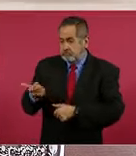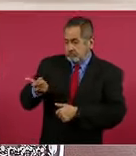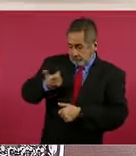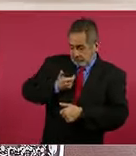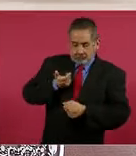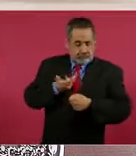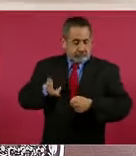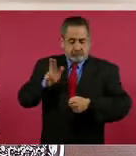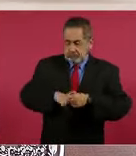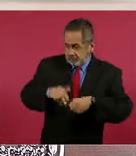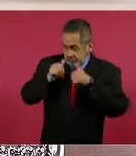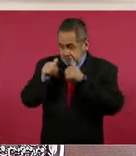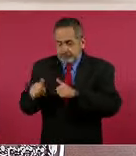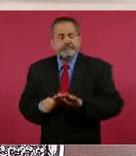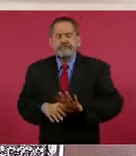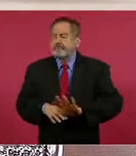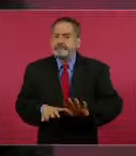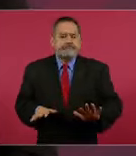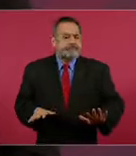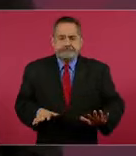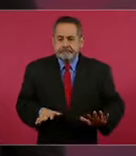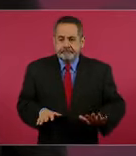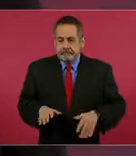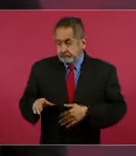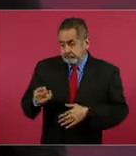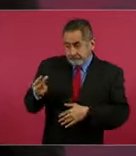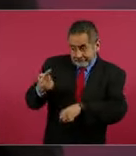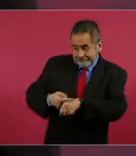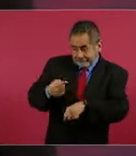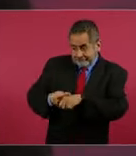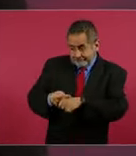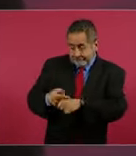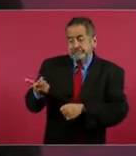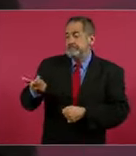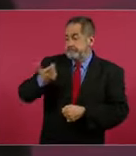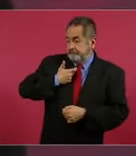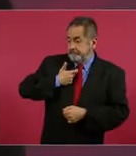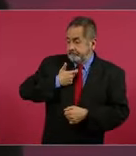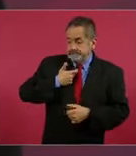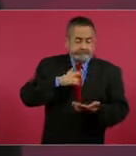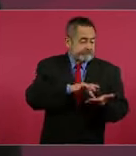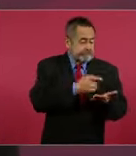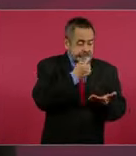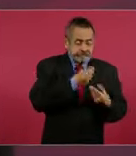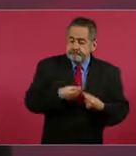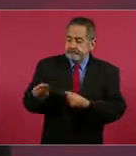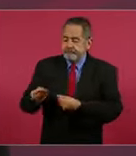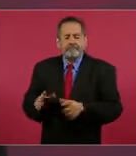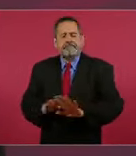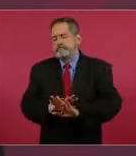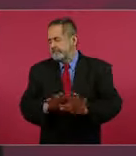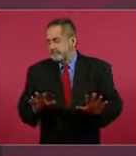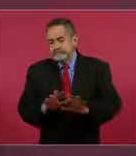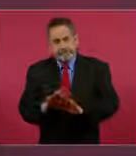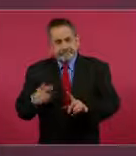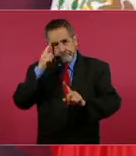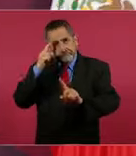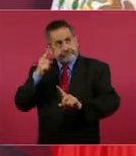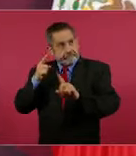hospitalizarte o para comprar las medicinas. Nosotros aspiramos a